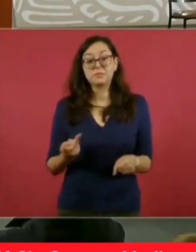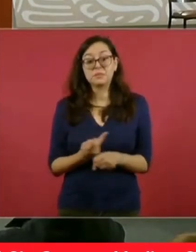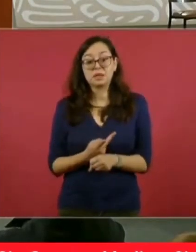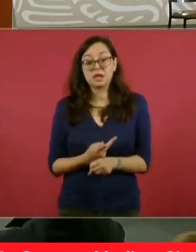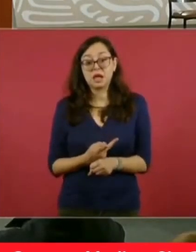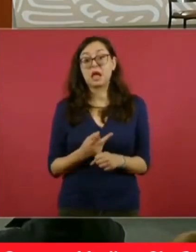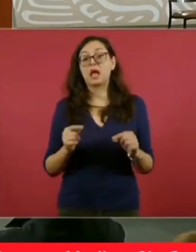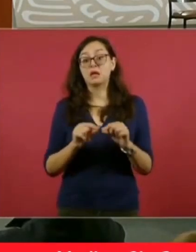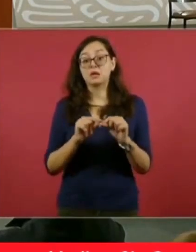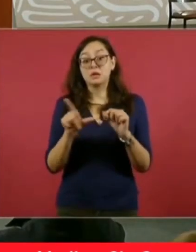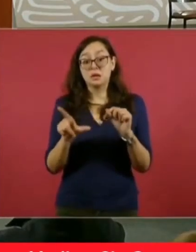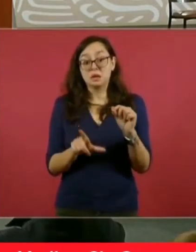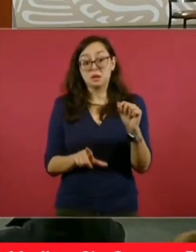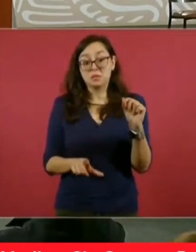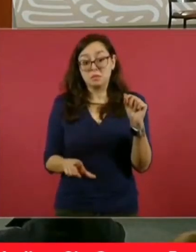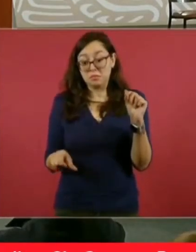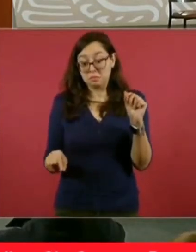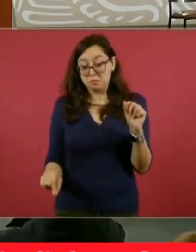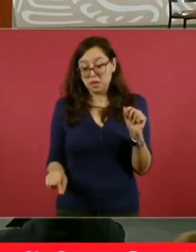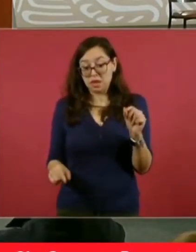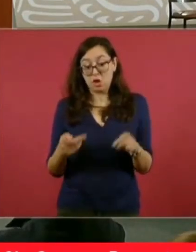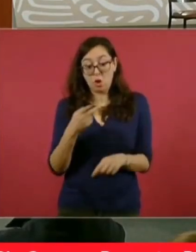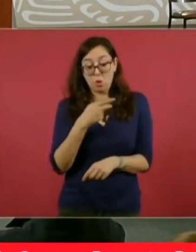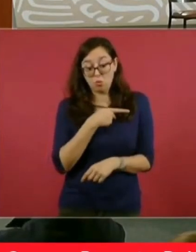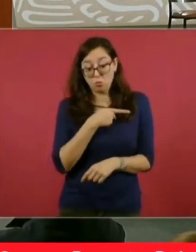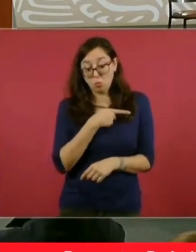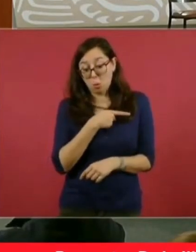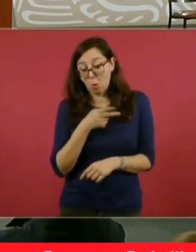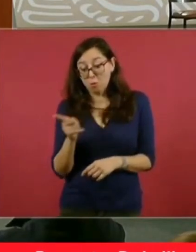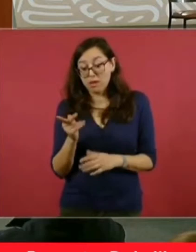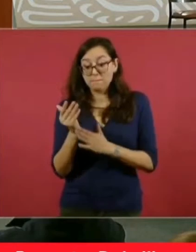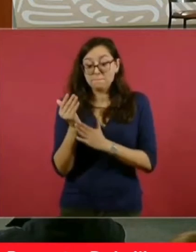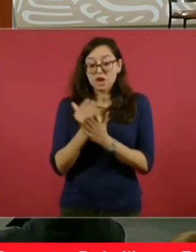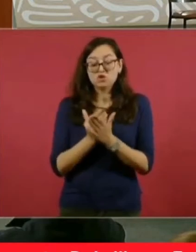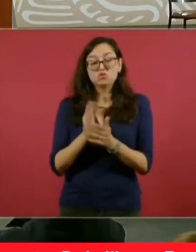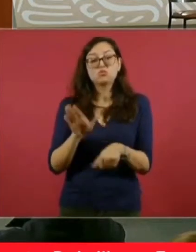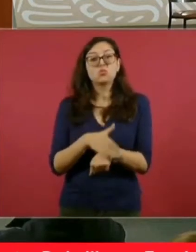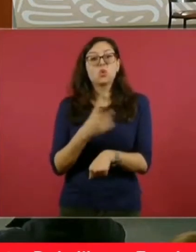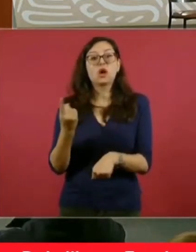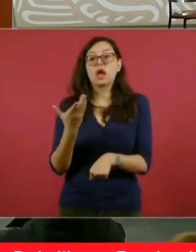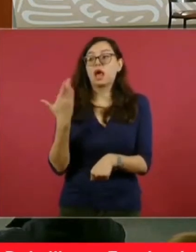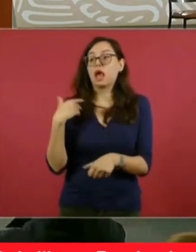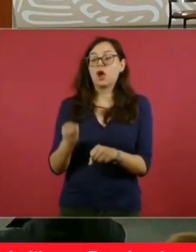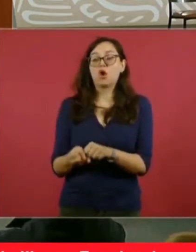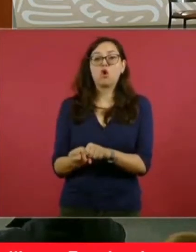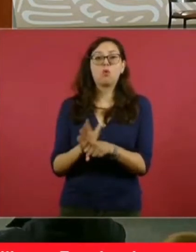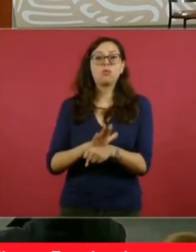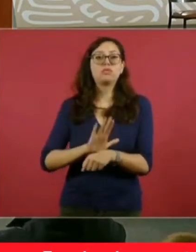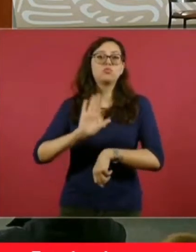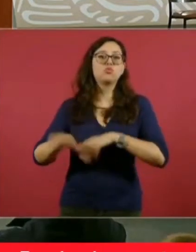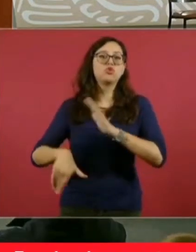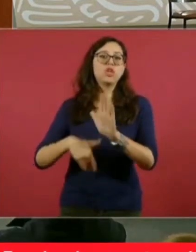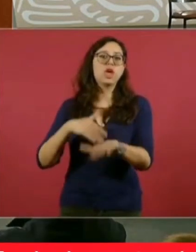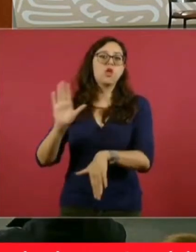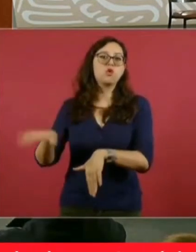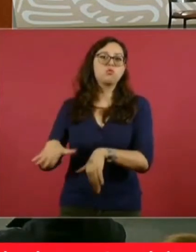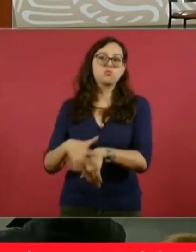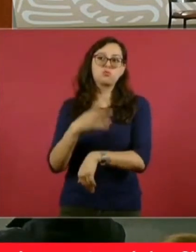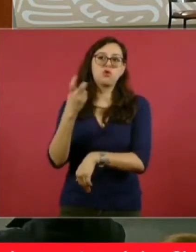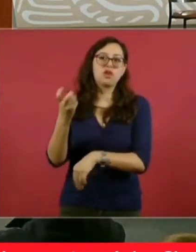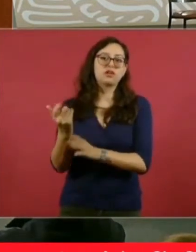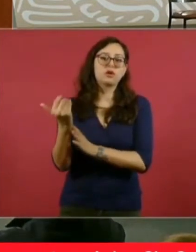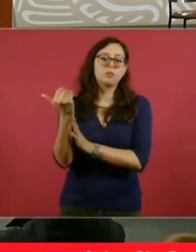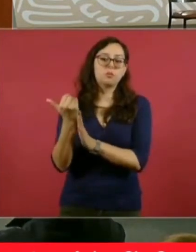remesas y a las muertes derivadas por la pandemia de COVID, y que esto no habría sido significativo, hablando de la reducción